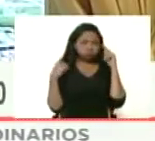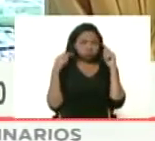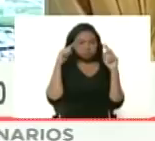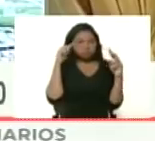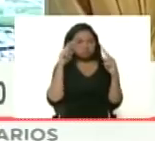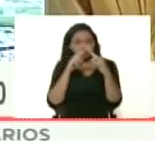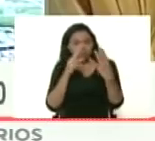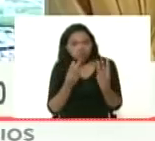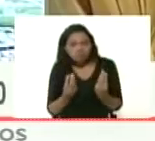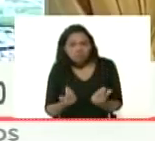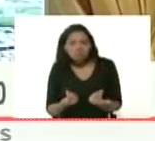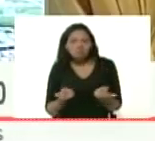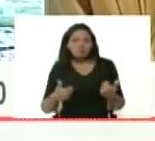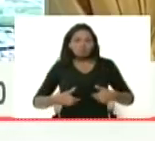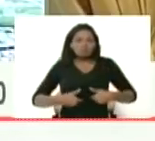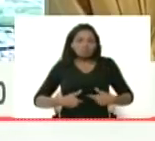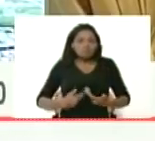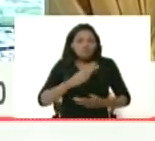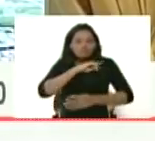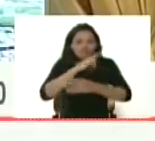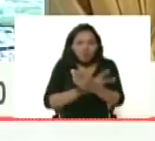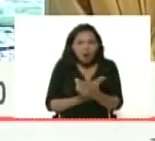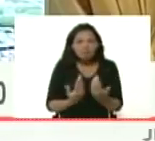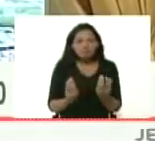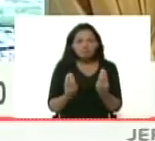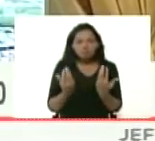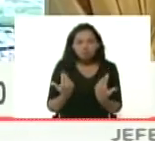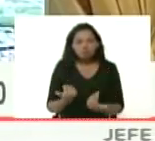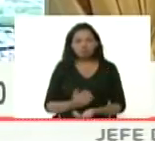de mucho sacrificio, mucho esfuerzo.